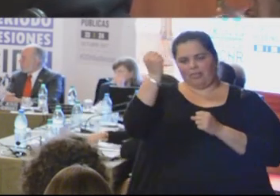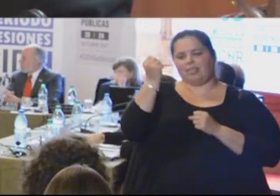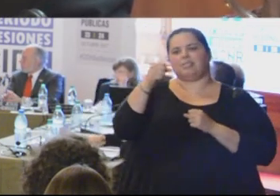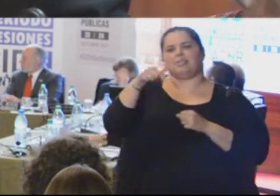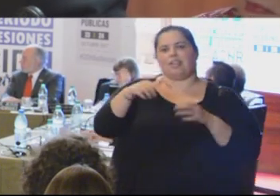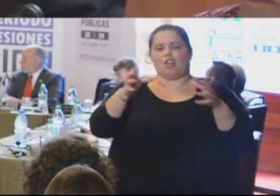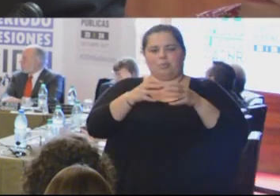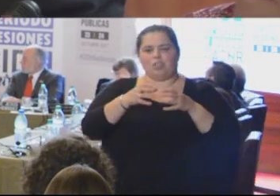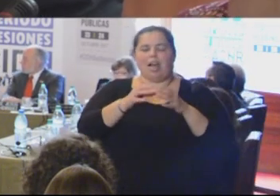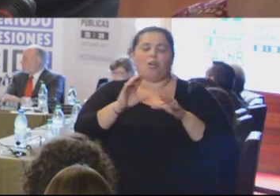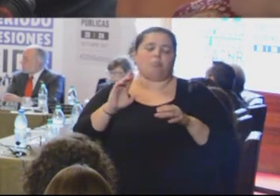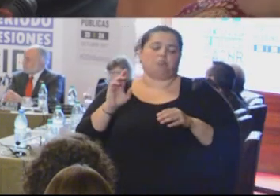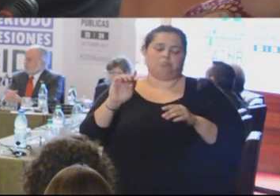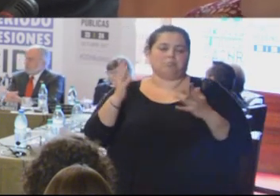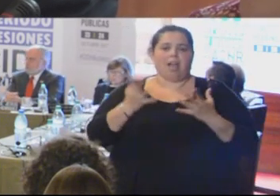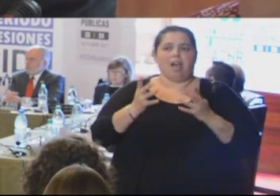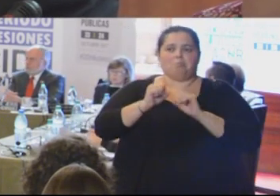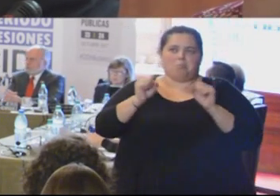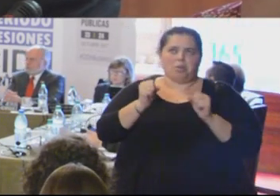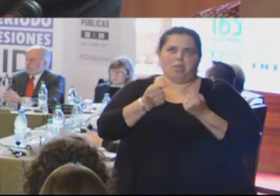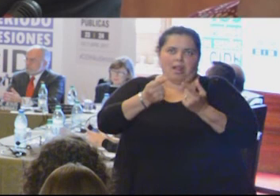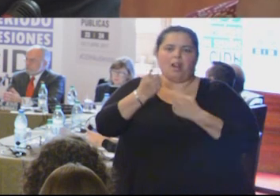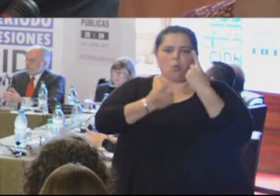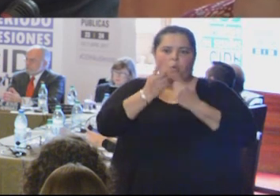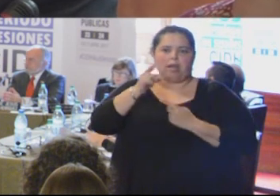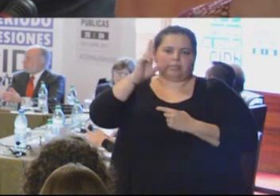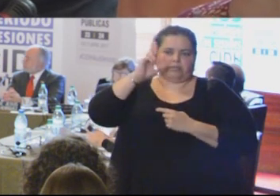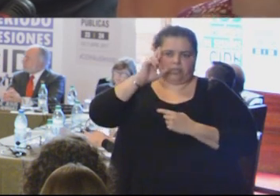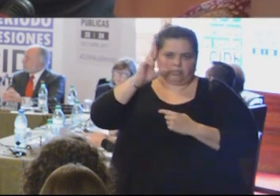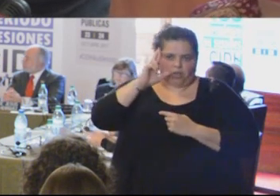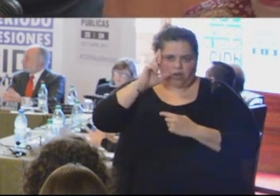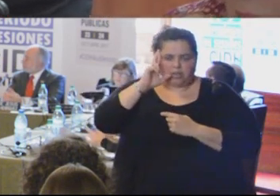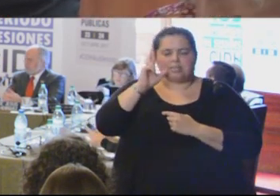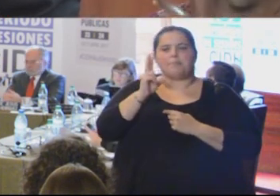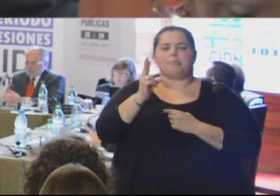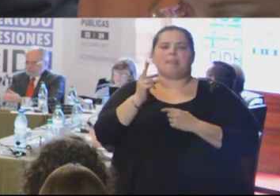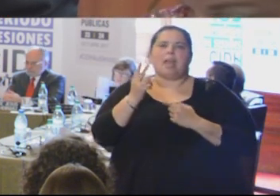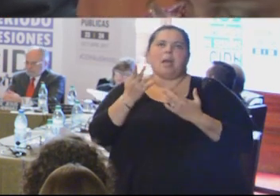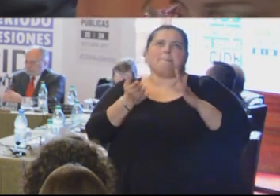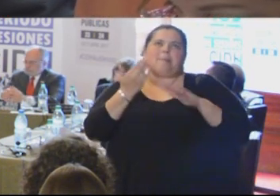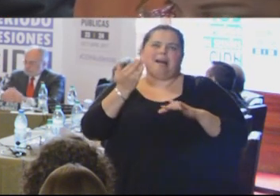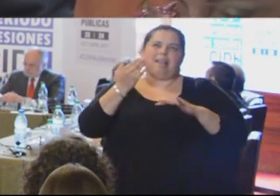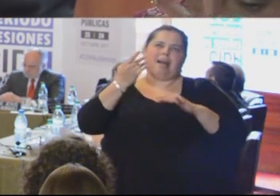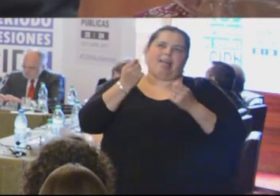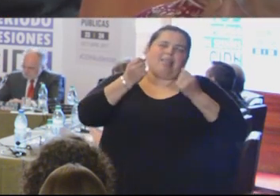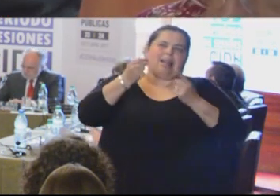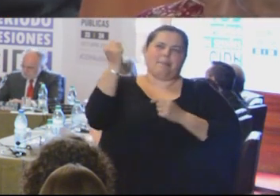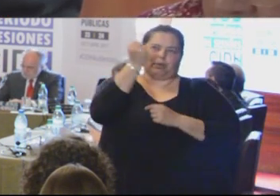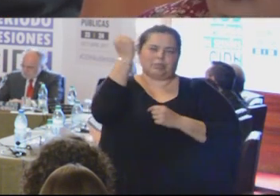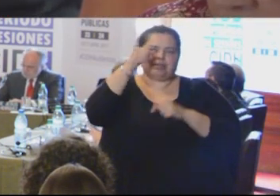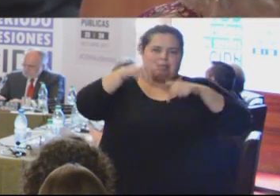me permito añadir algunas reflexiones más para enfatizar la importancia de esta